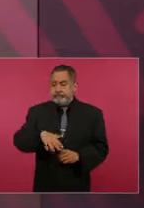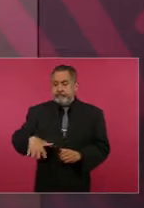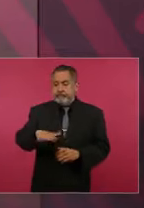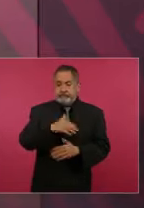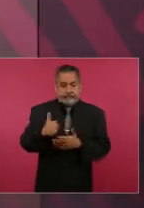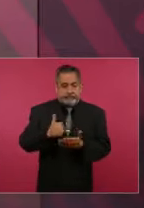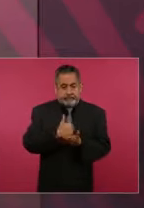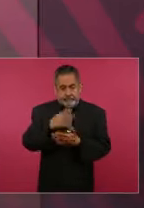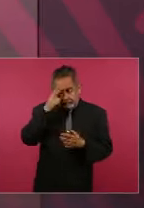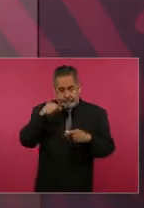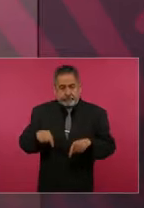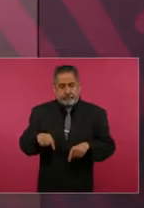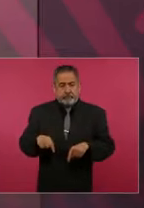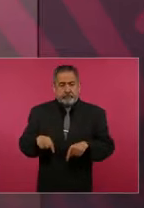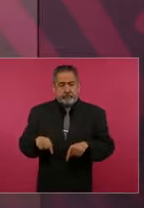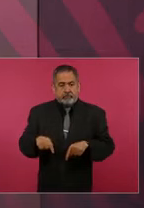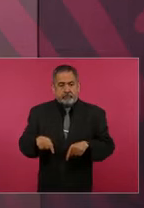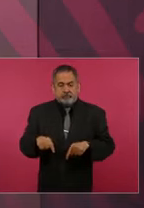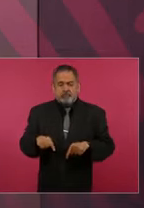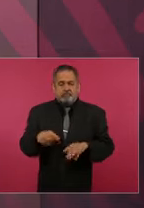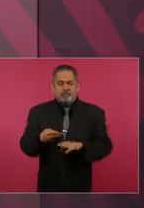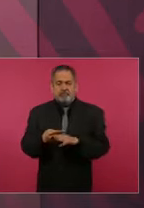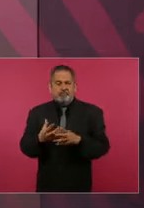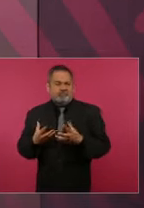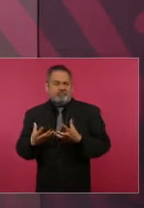se derechizó mucho